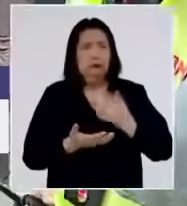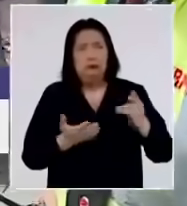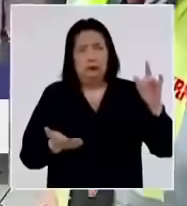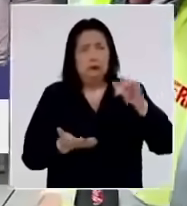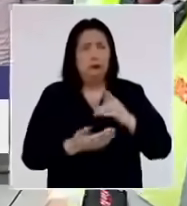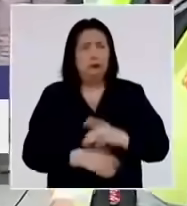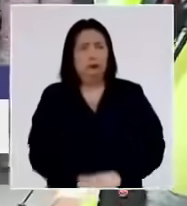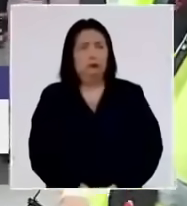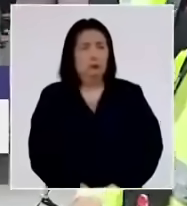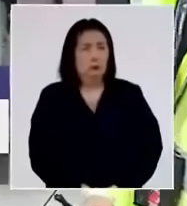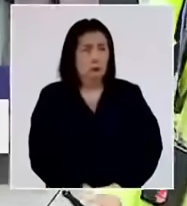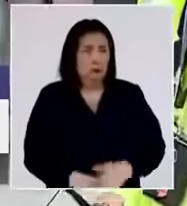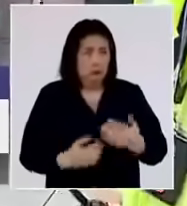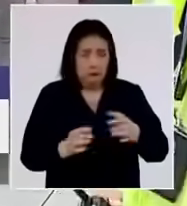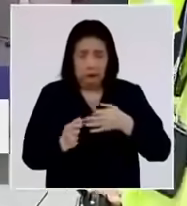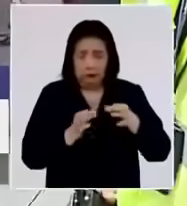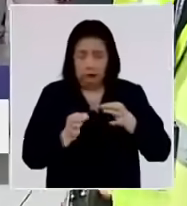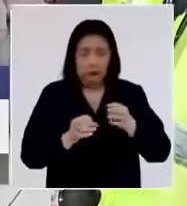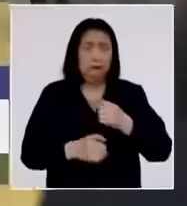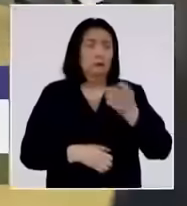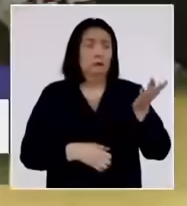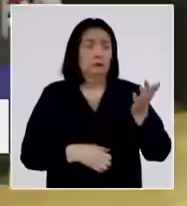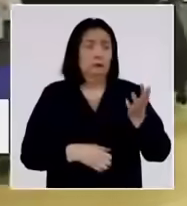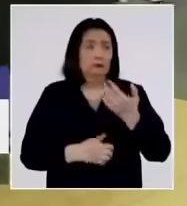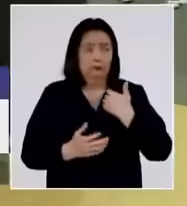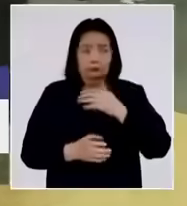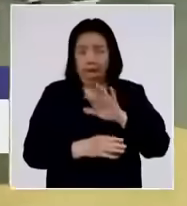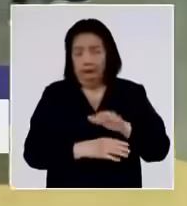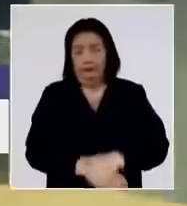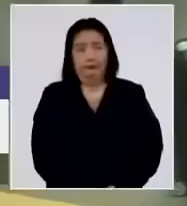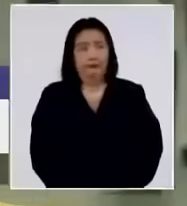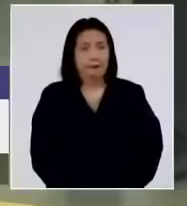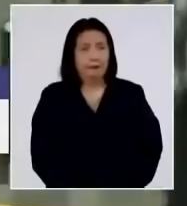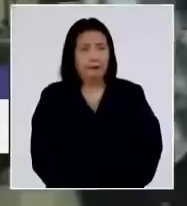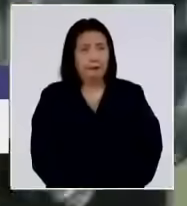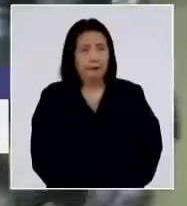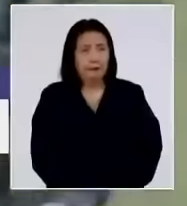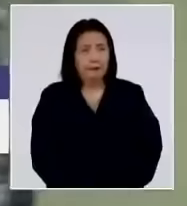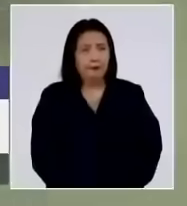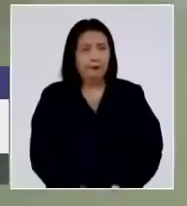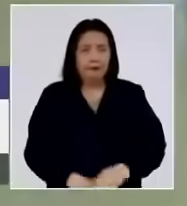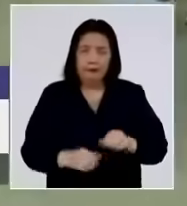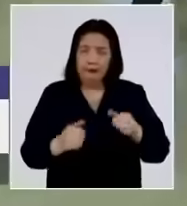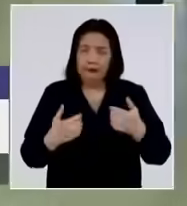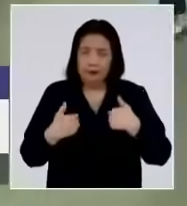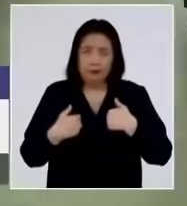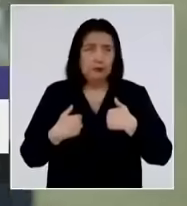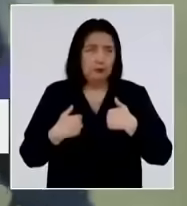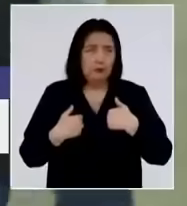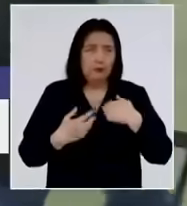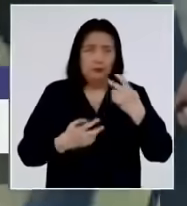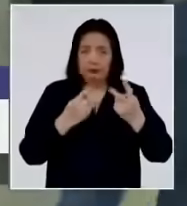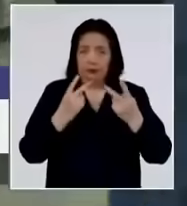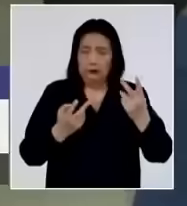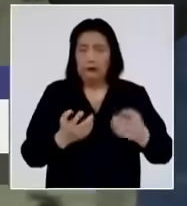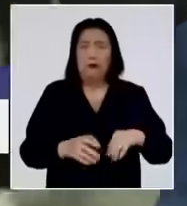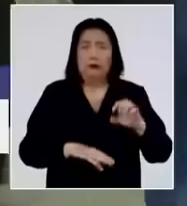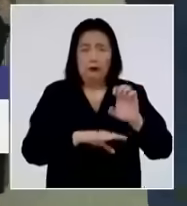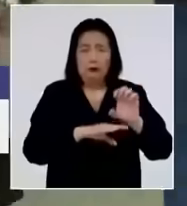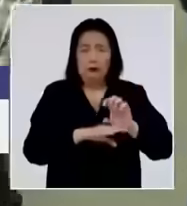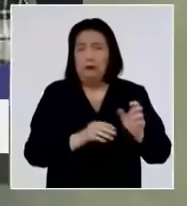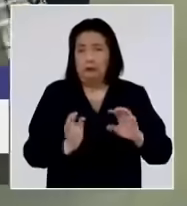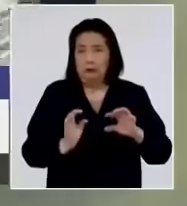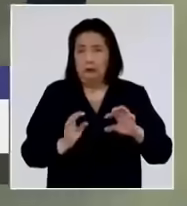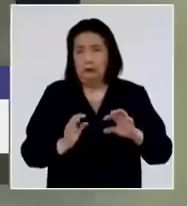aeropuerto? Bueno, como le comenta su colega, ¿no? Buenas tardes ante todo. Sí, bueno, yo iba a visitar a Ecuador a un familiar el